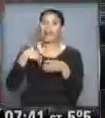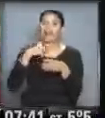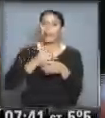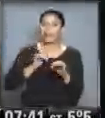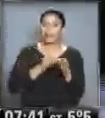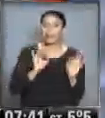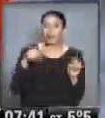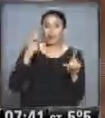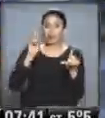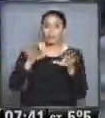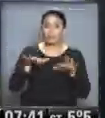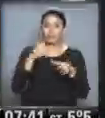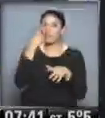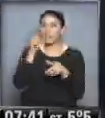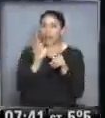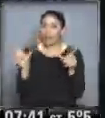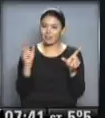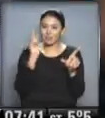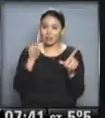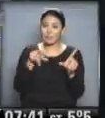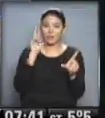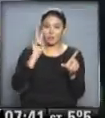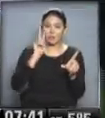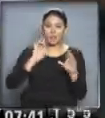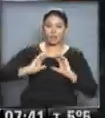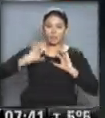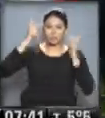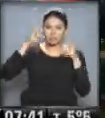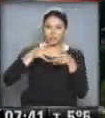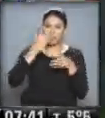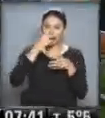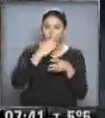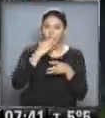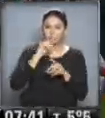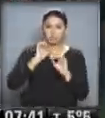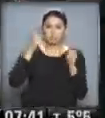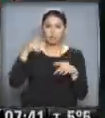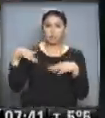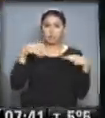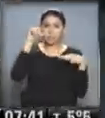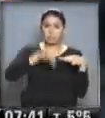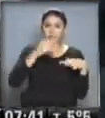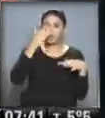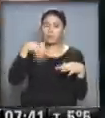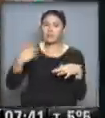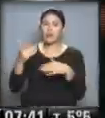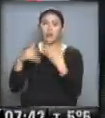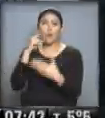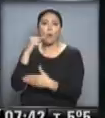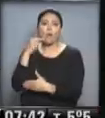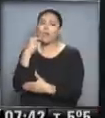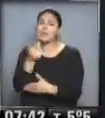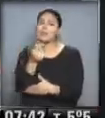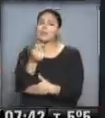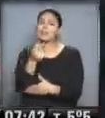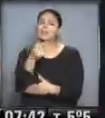Lombardi. Allí el momento del final, fíjense la calentura del equipo sanjuanino. Claro, perdiendo el partido, Iturbe lo escuché por ahí decir,